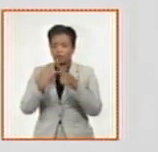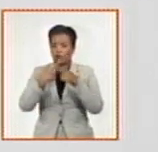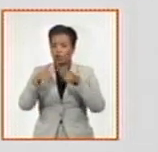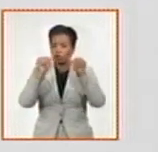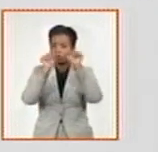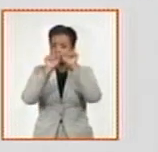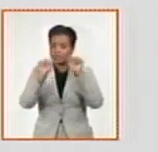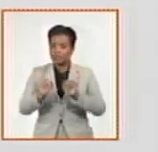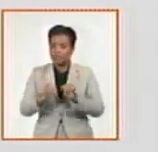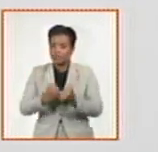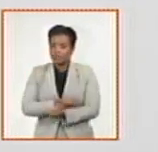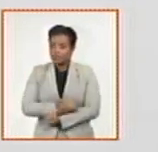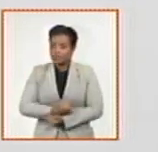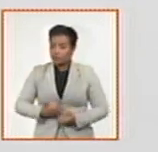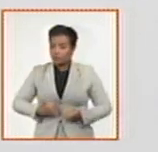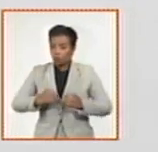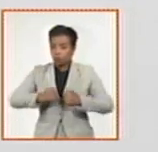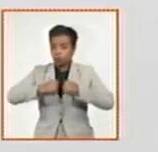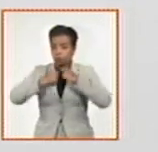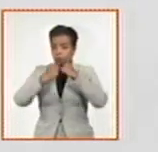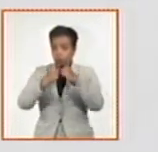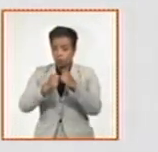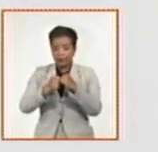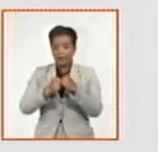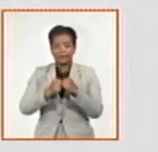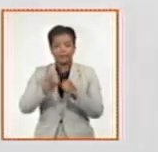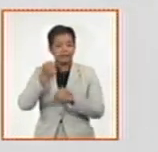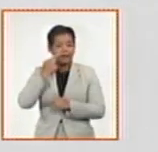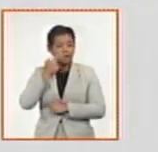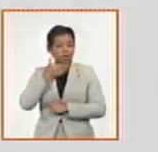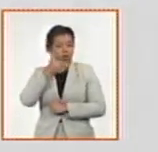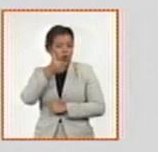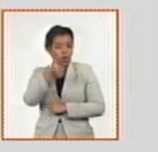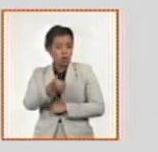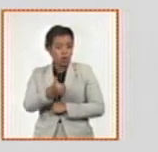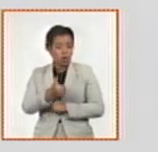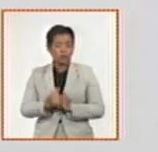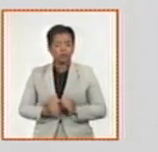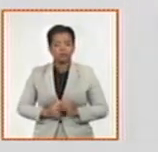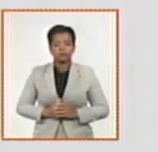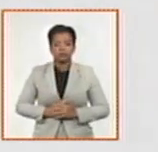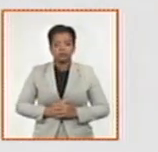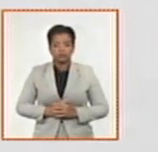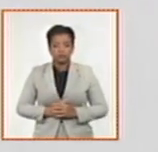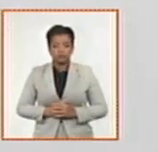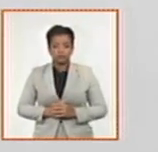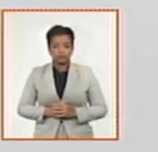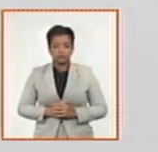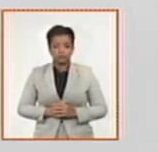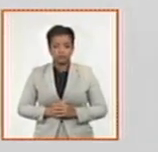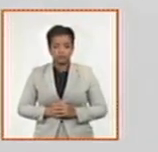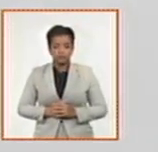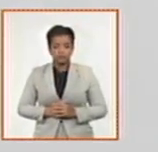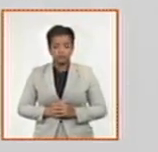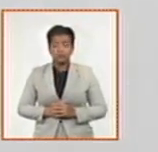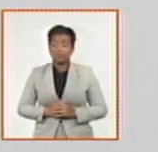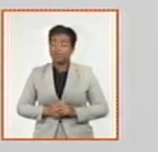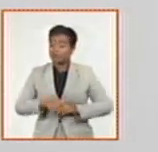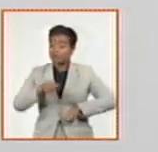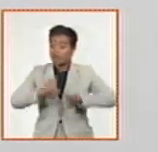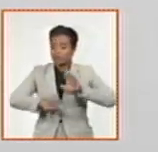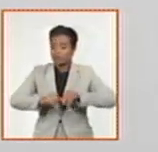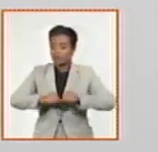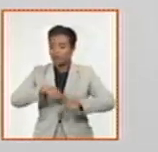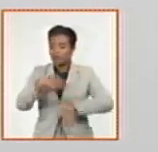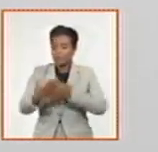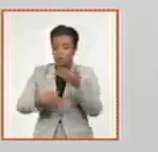más resilientes, o sea, manifiestan más capacidad, resisten más los efectos de los fenómenos climatológicos